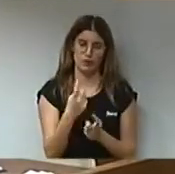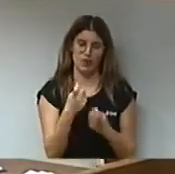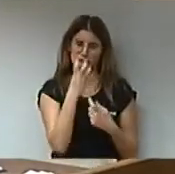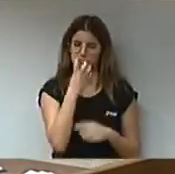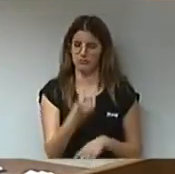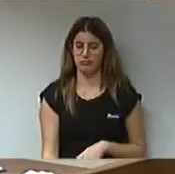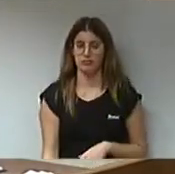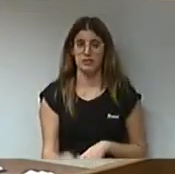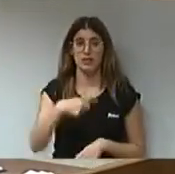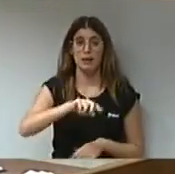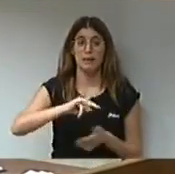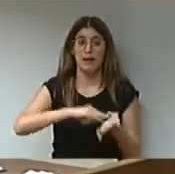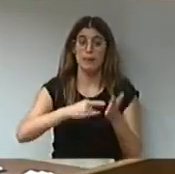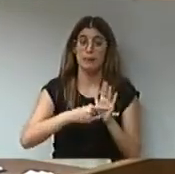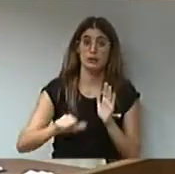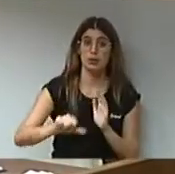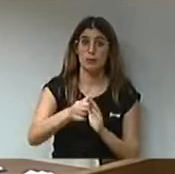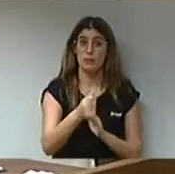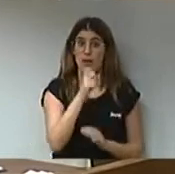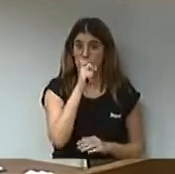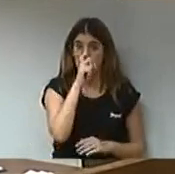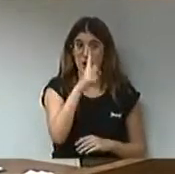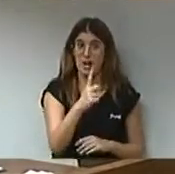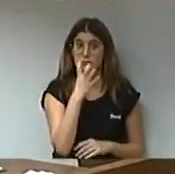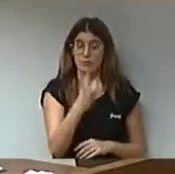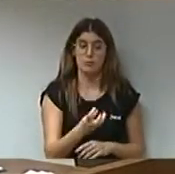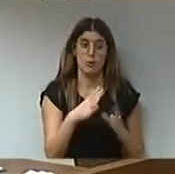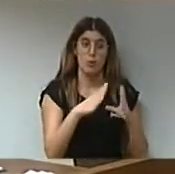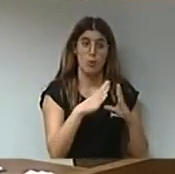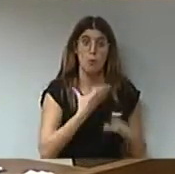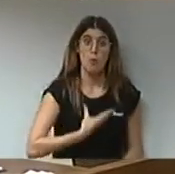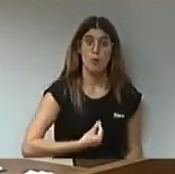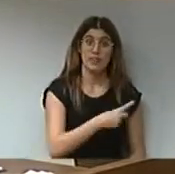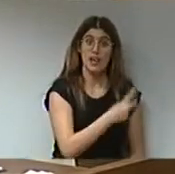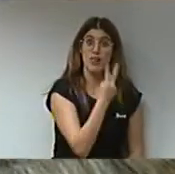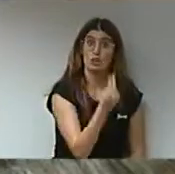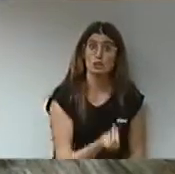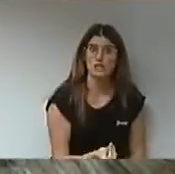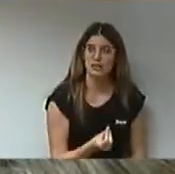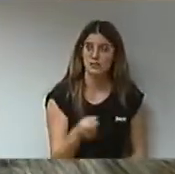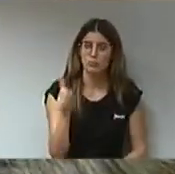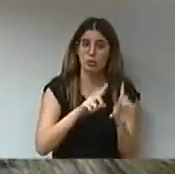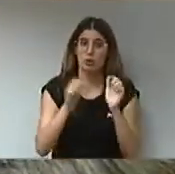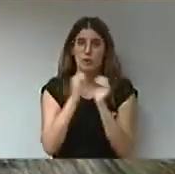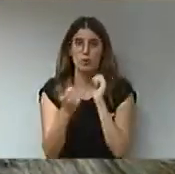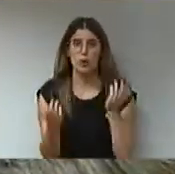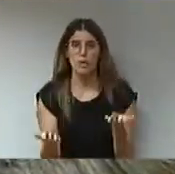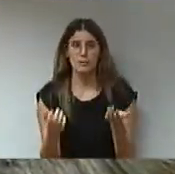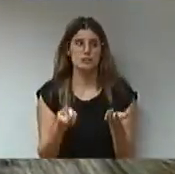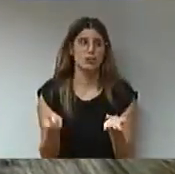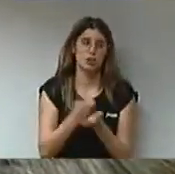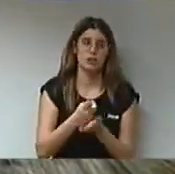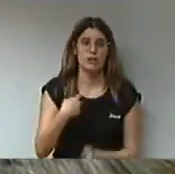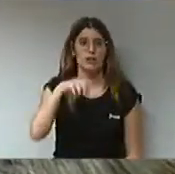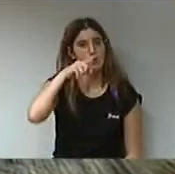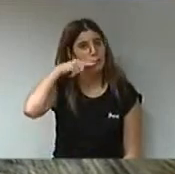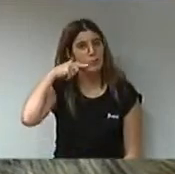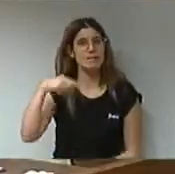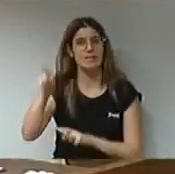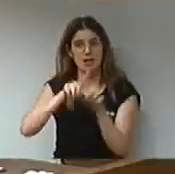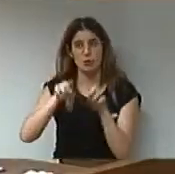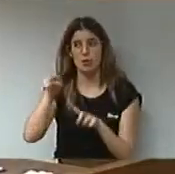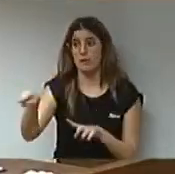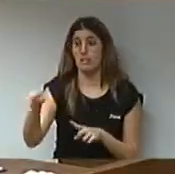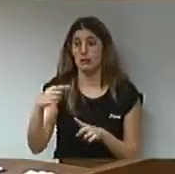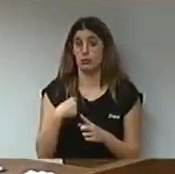un proyecto en esta comunidad se tarda 1 año, en Murcia se tardan 2 días. ¿Cuál es el problema? Pues una vez más compromiso, señor Puig, y usted que nos